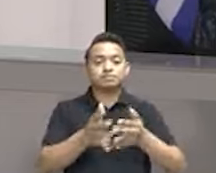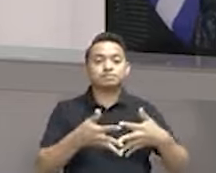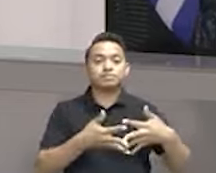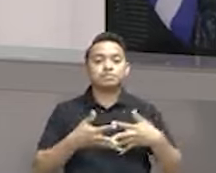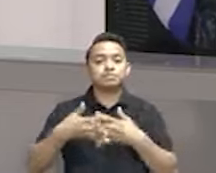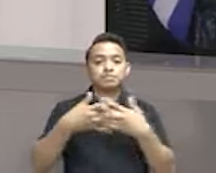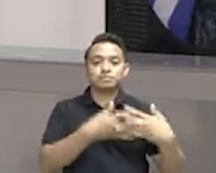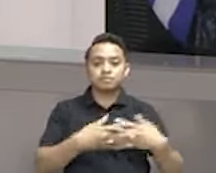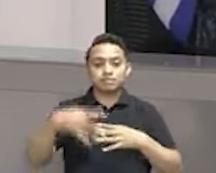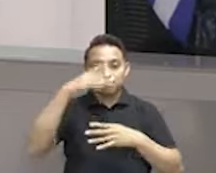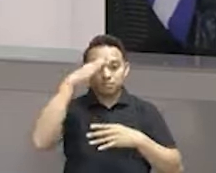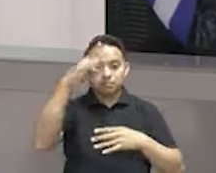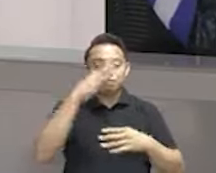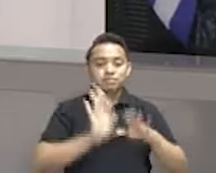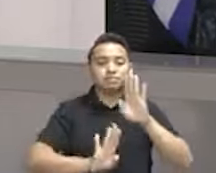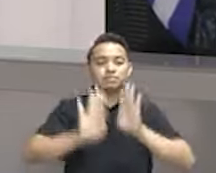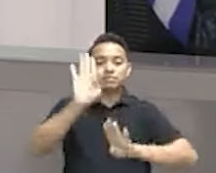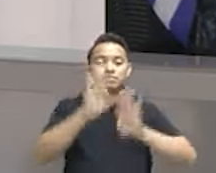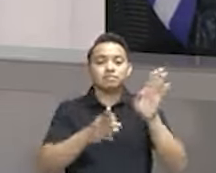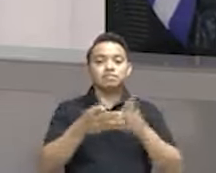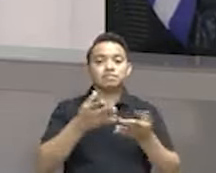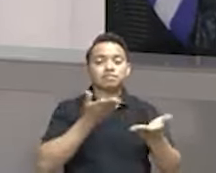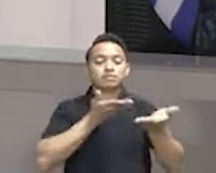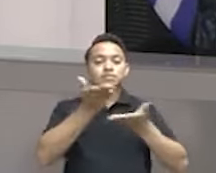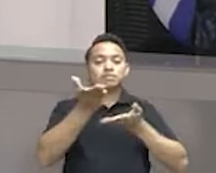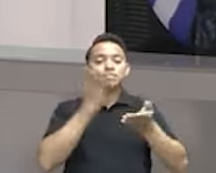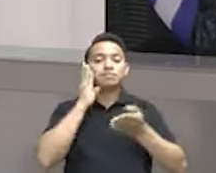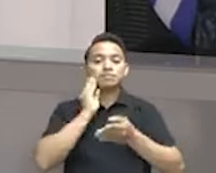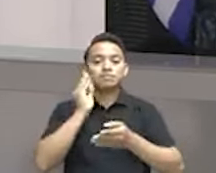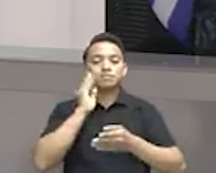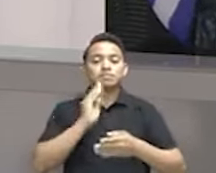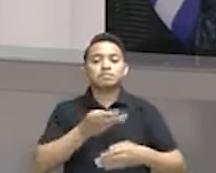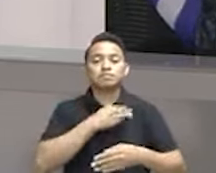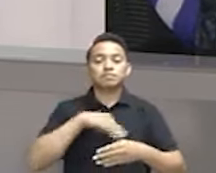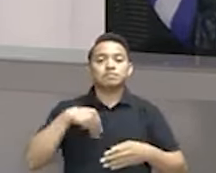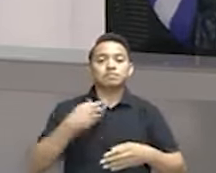Estados Unidos Mexicanos para participar en intercambio de experiencia con miembros de la